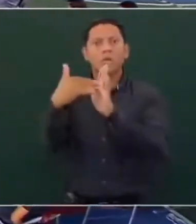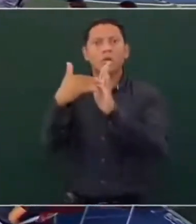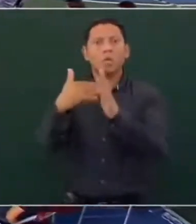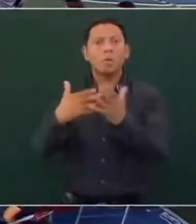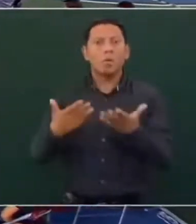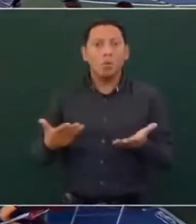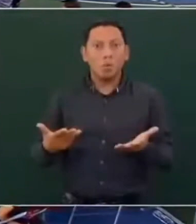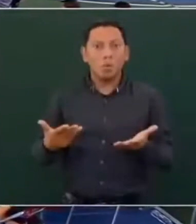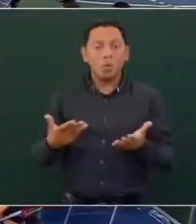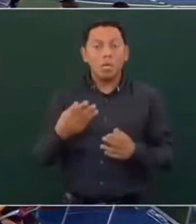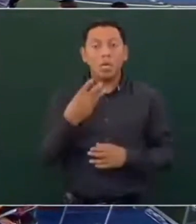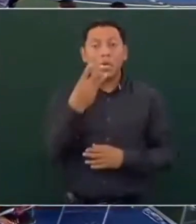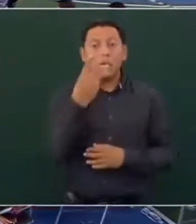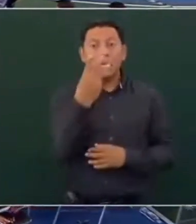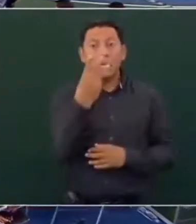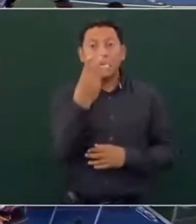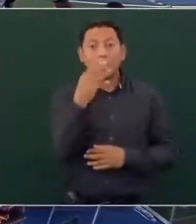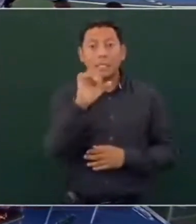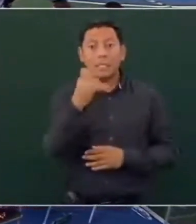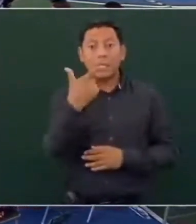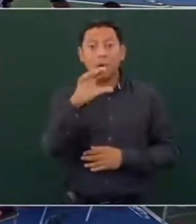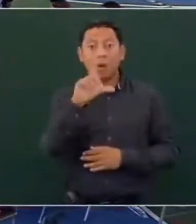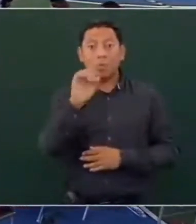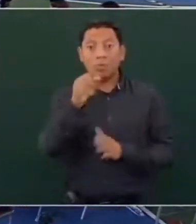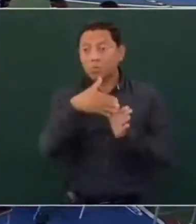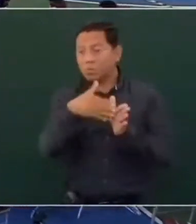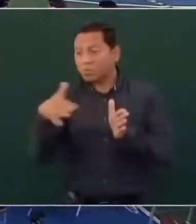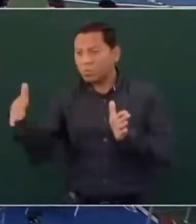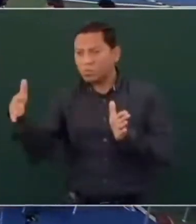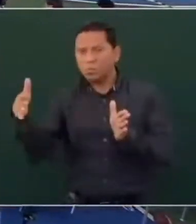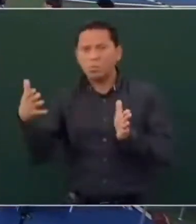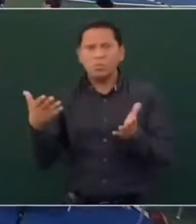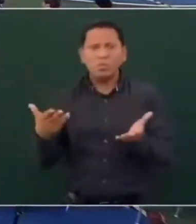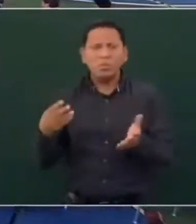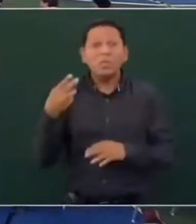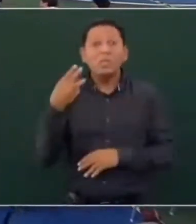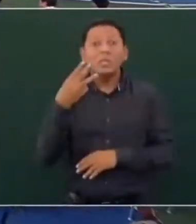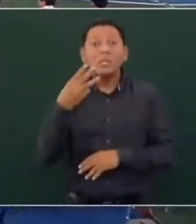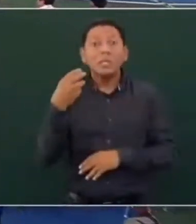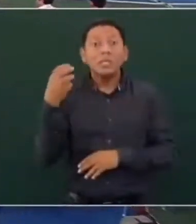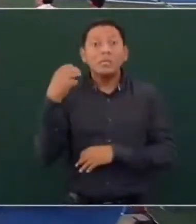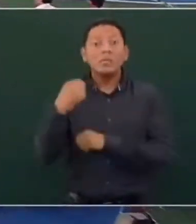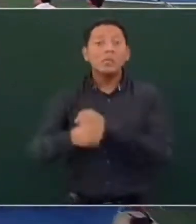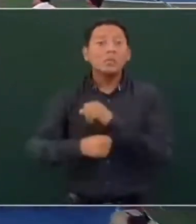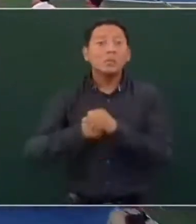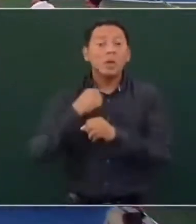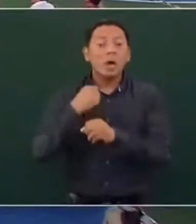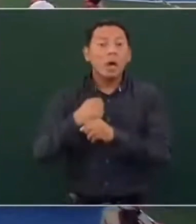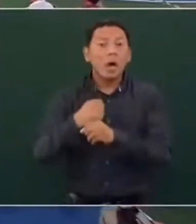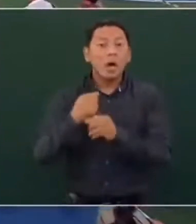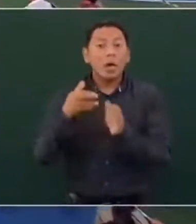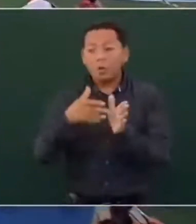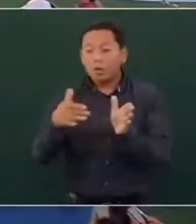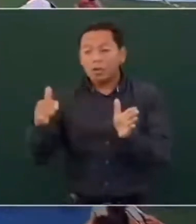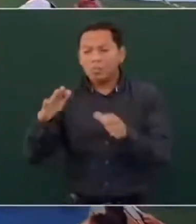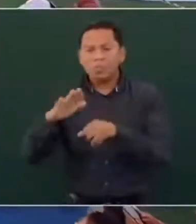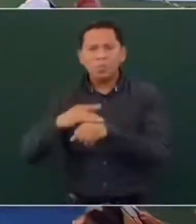En 3 siglos. ¿Por qué? Bueno, porque nos trajeron enfermedades